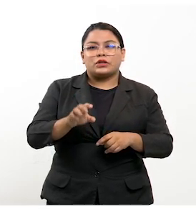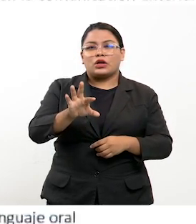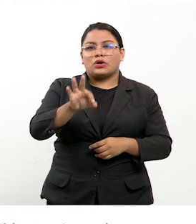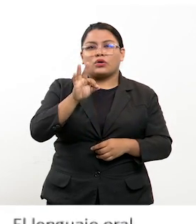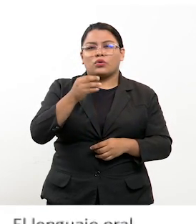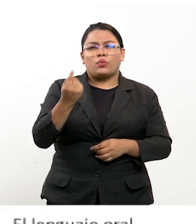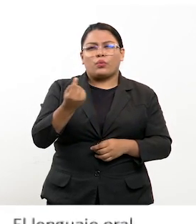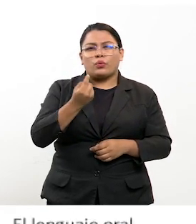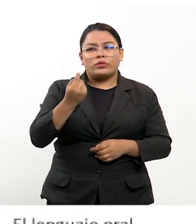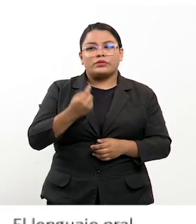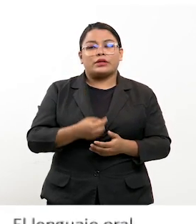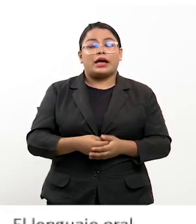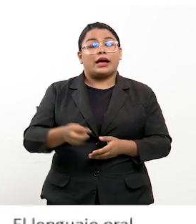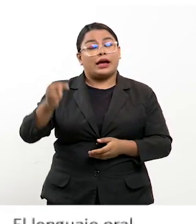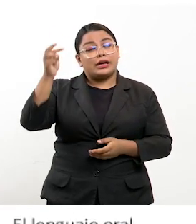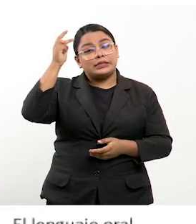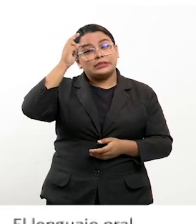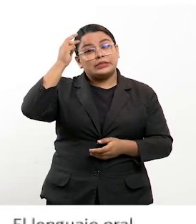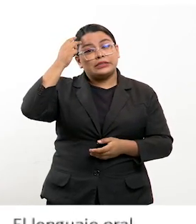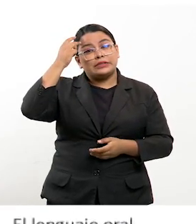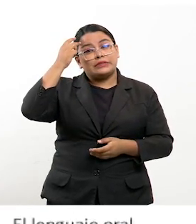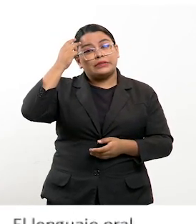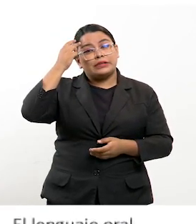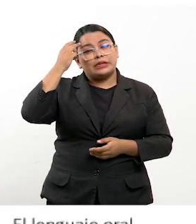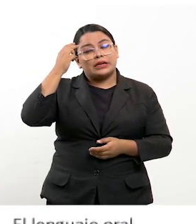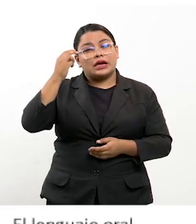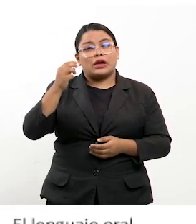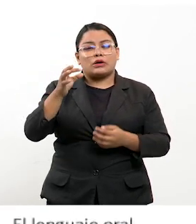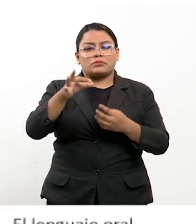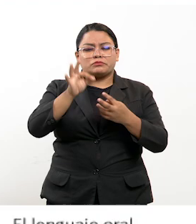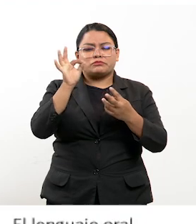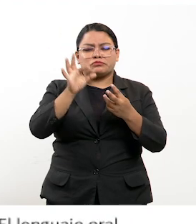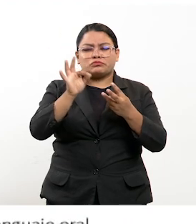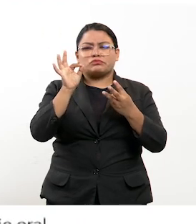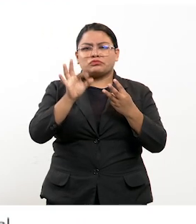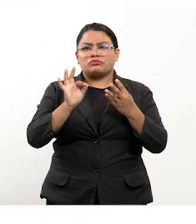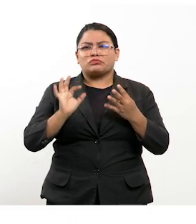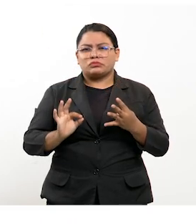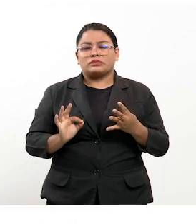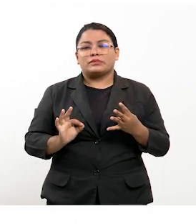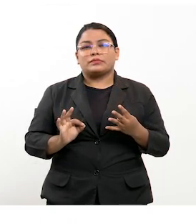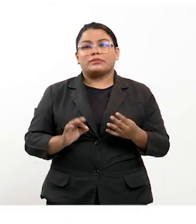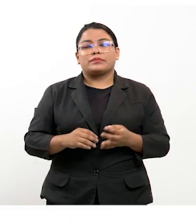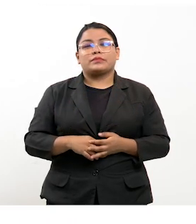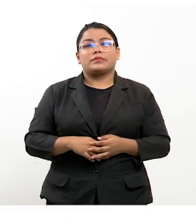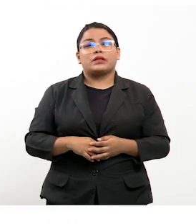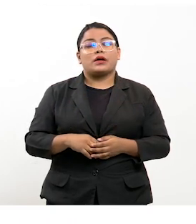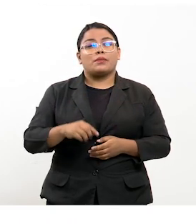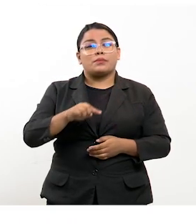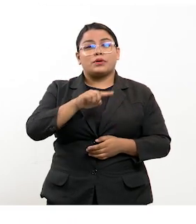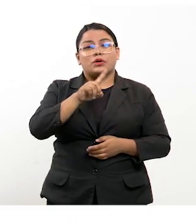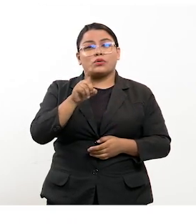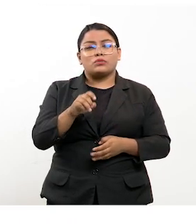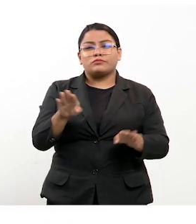única, es decir, un ítem de opción múltiple, un ítem cerrado.